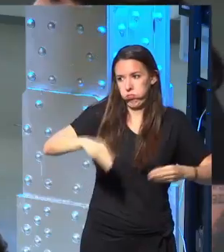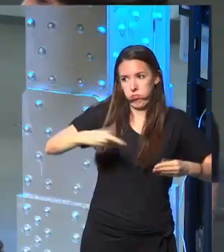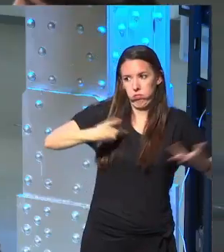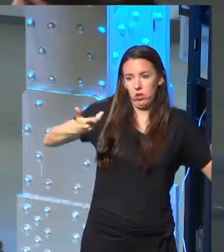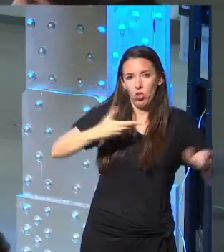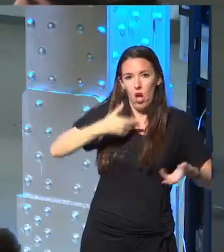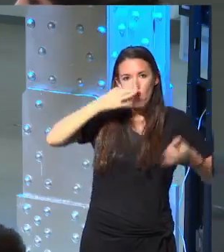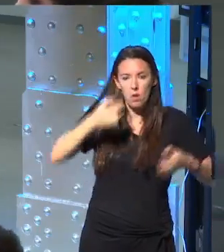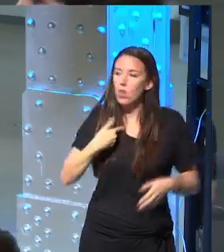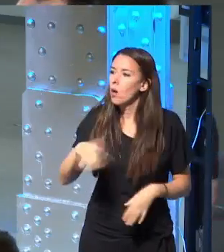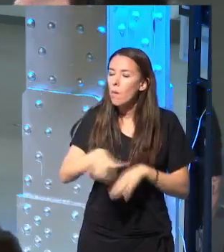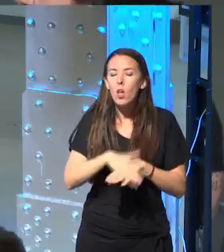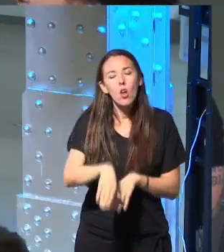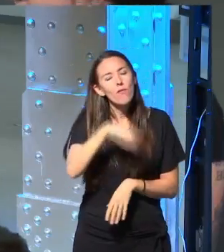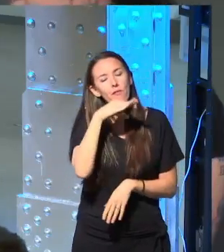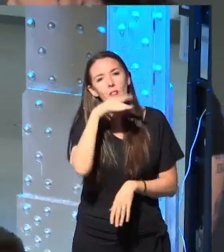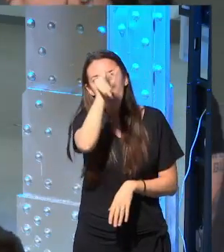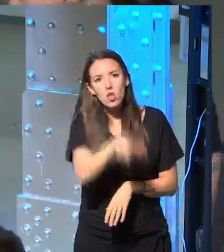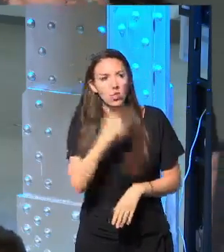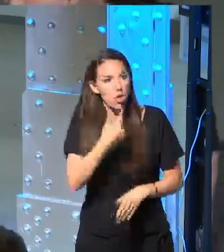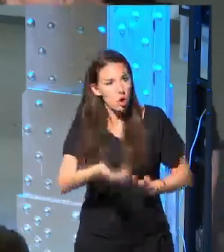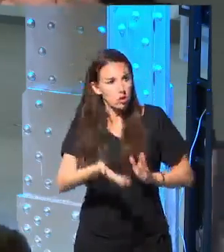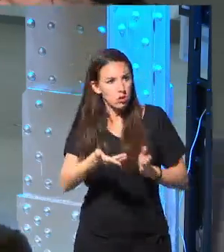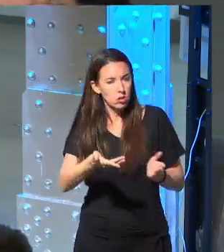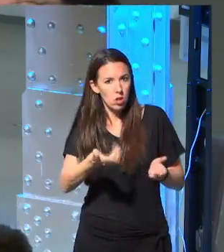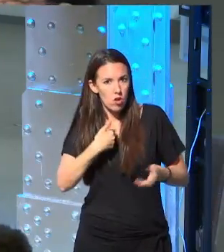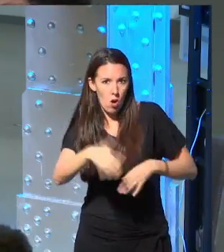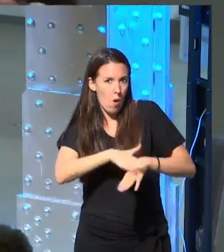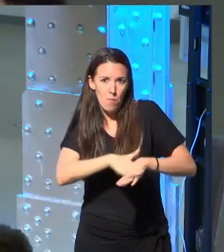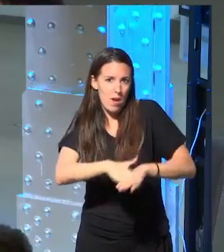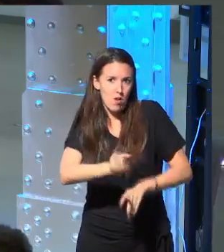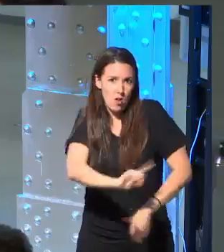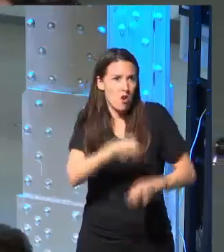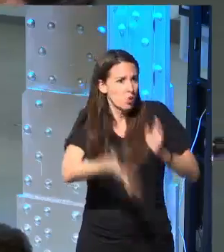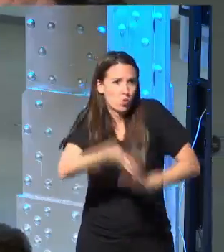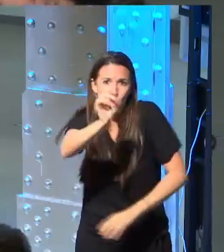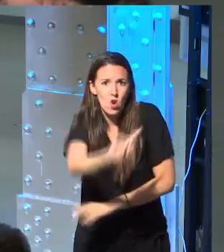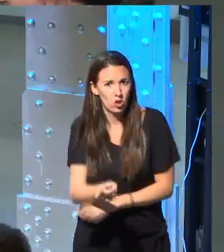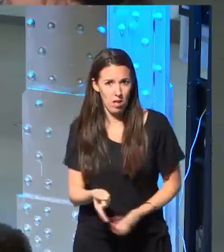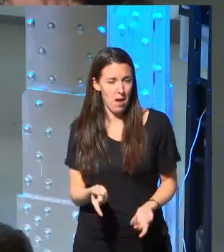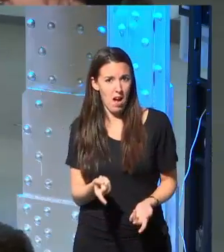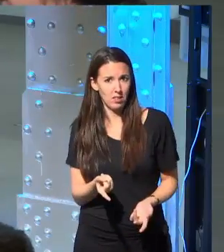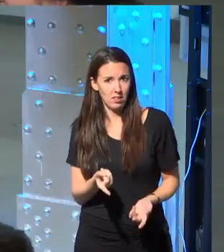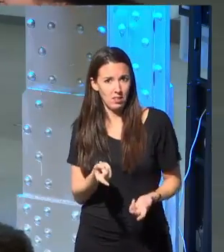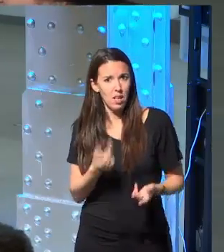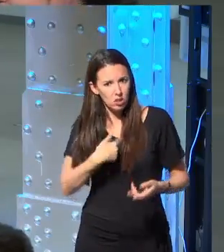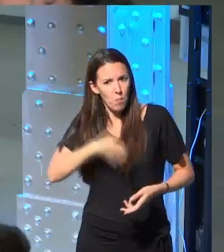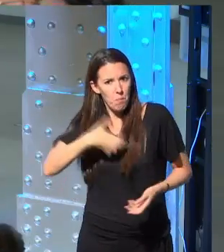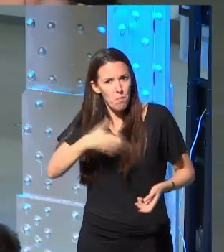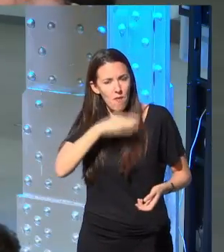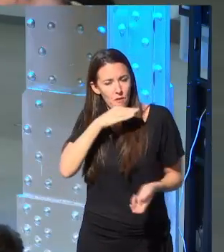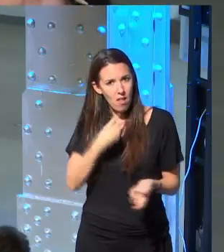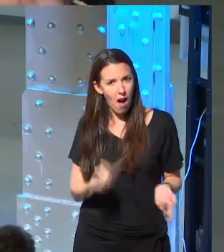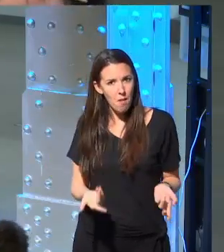las que me enfadaba contigo. No, pero me parece en plan, muy bien. Que me voy yo. No, perdona, tú no te vas. Tú te o sea, quedas. Yo era de las que me enfadaba. En